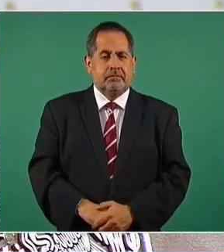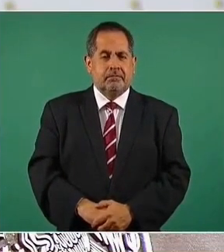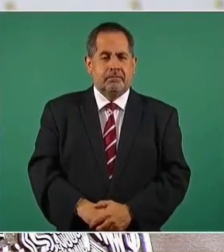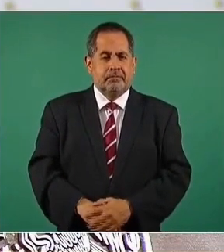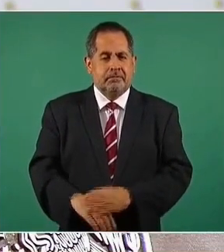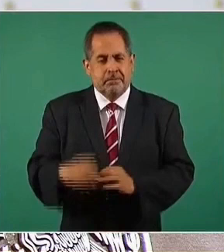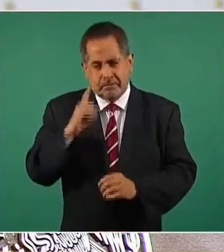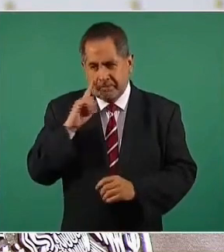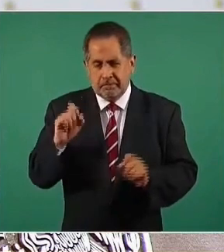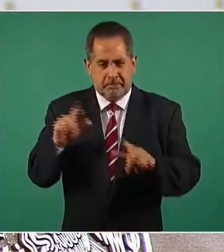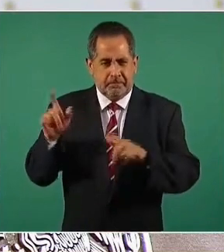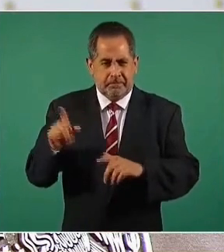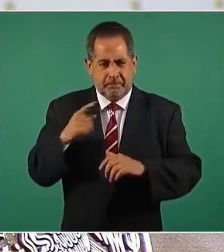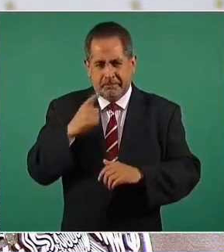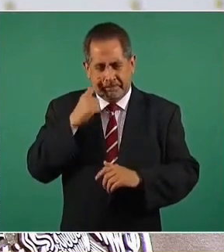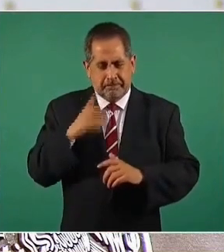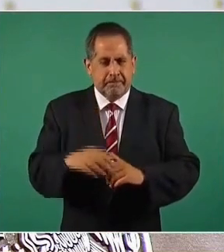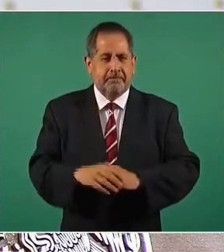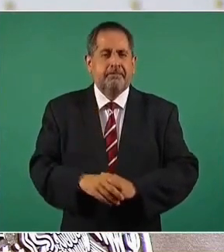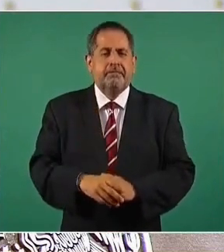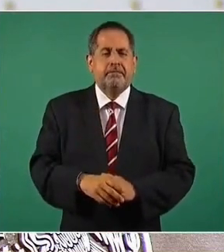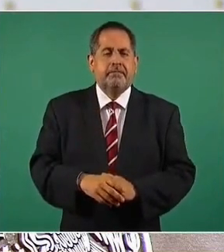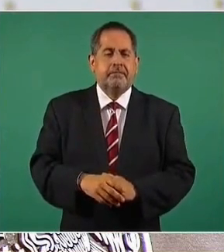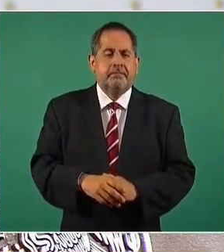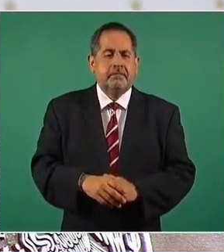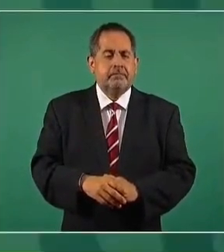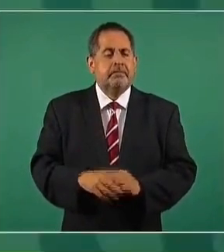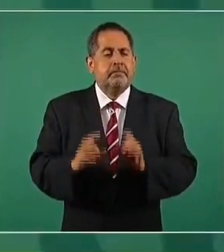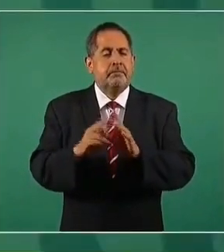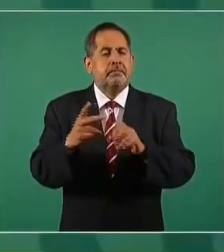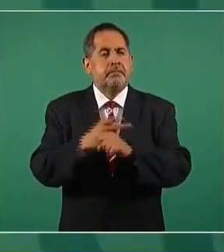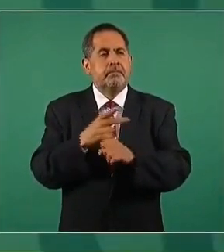Miren esto, a ver si sucedía